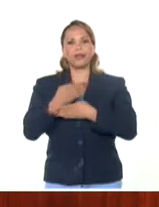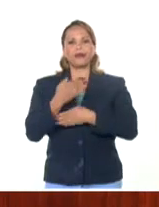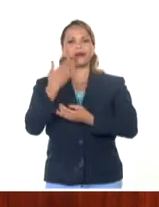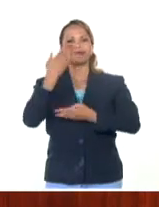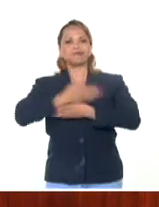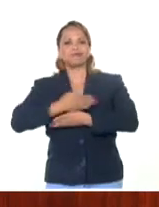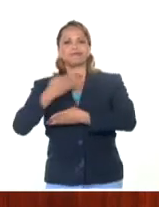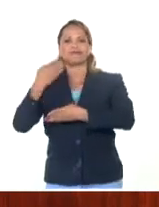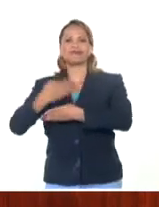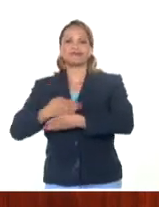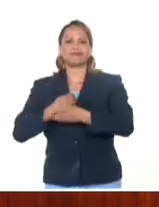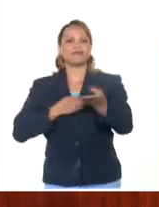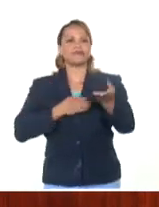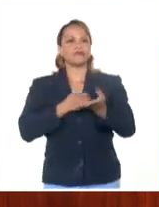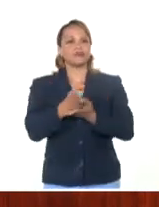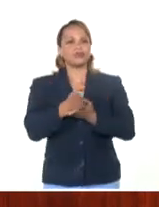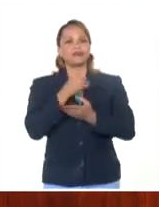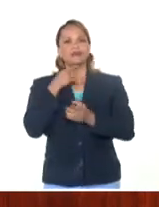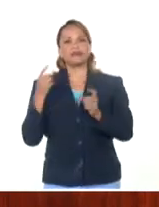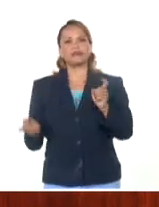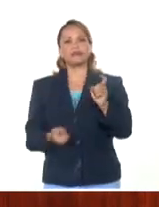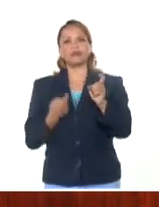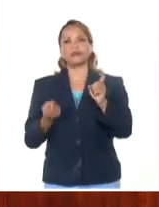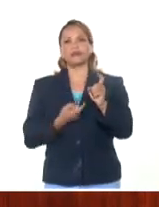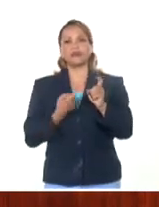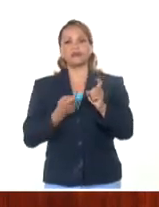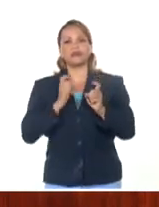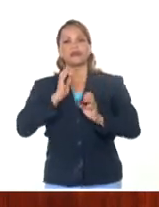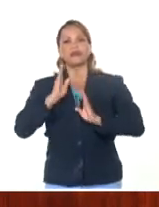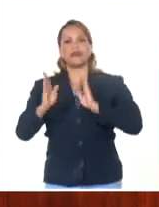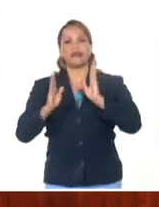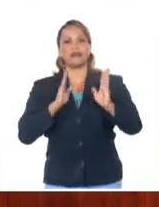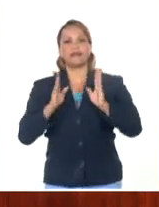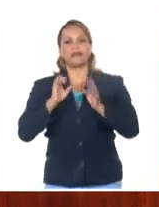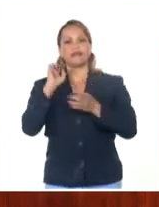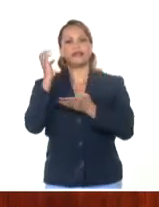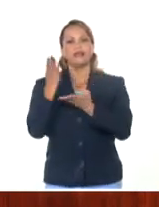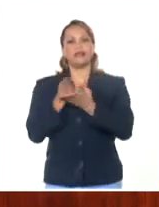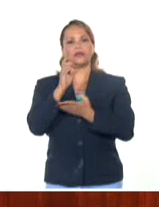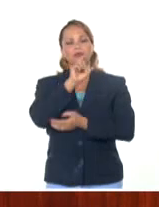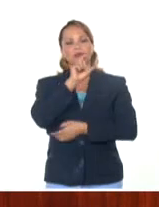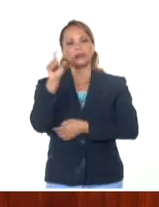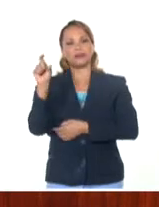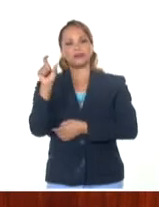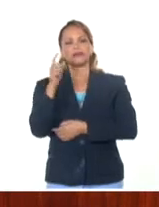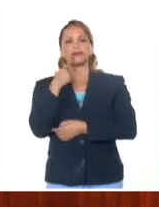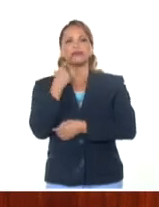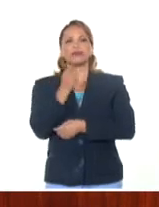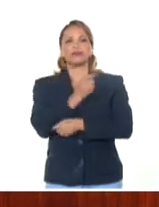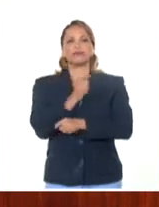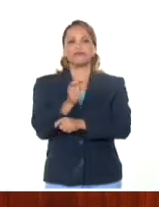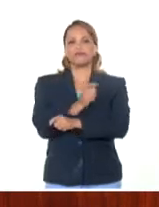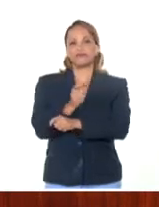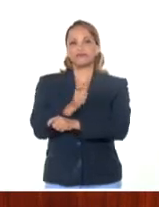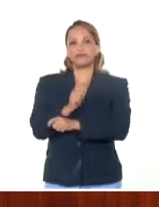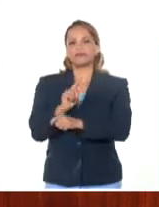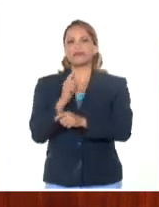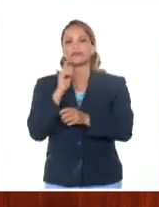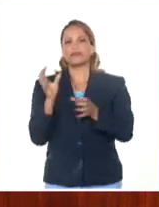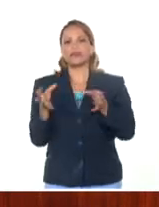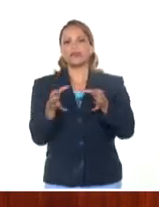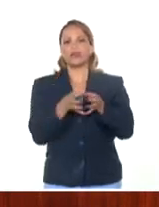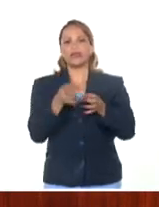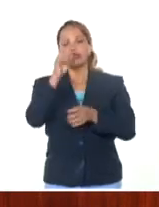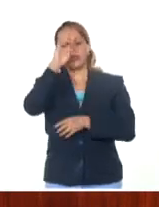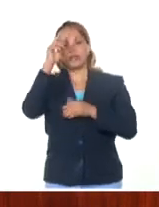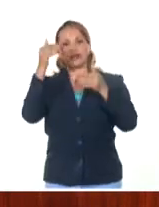seguís afrontando en los ámbitos de la educación, la enseñanza, la formación y la